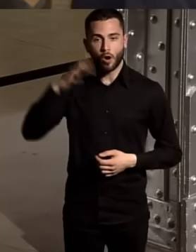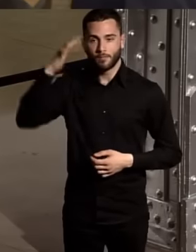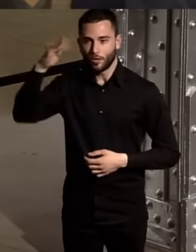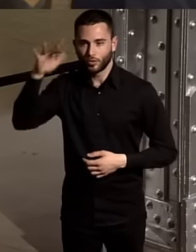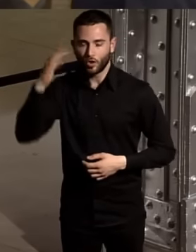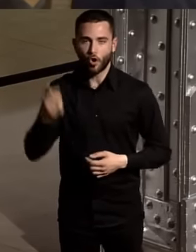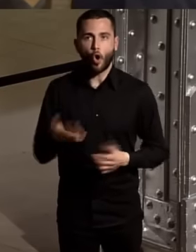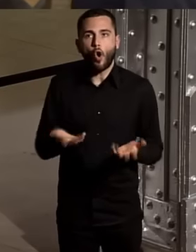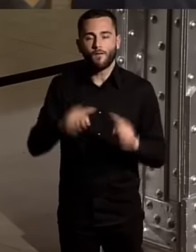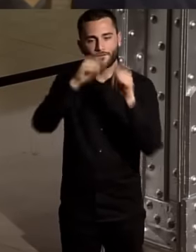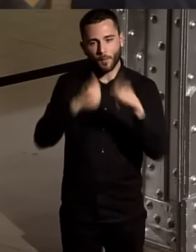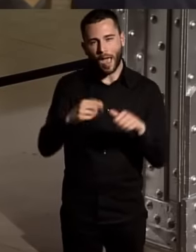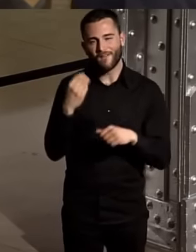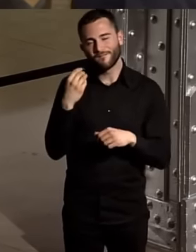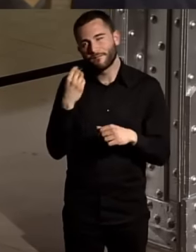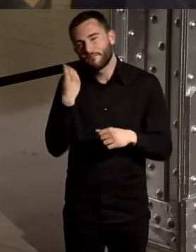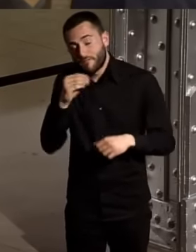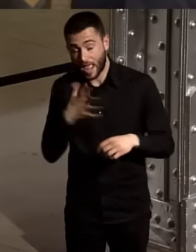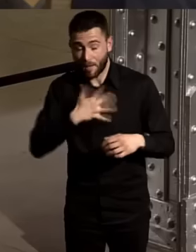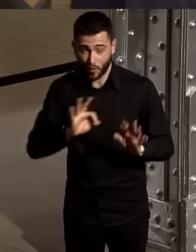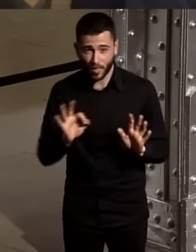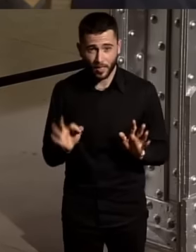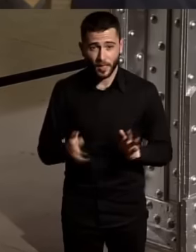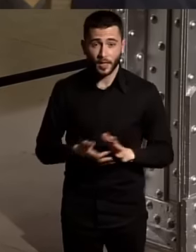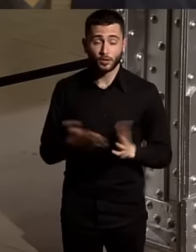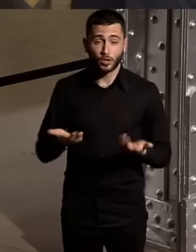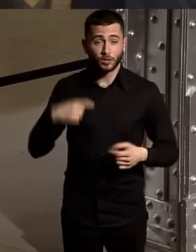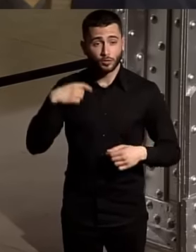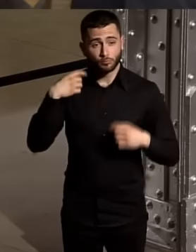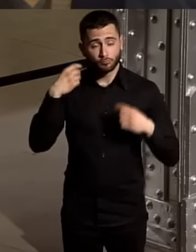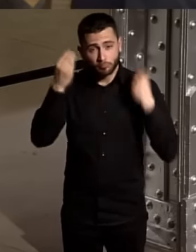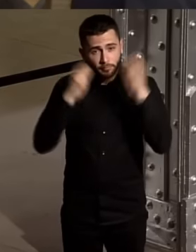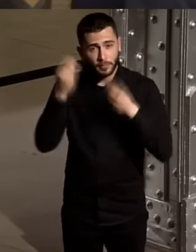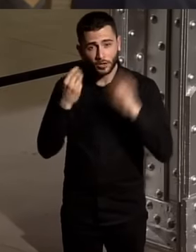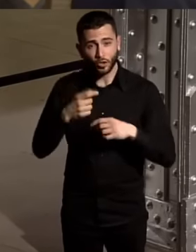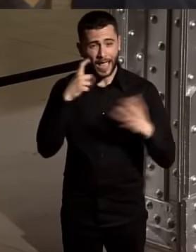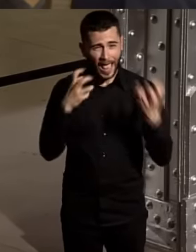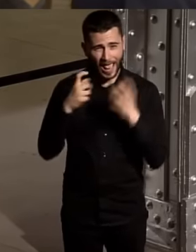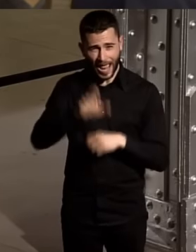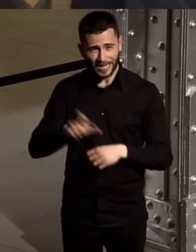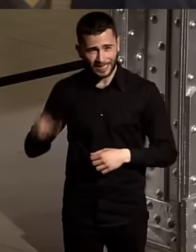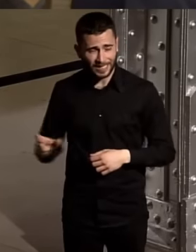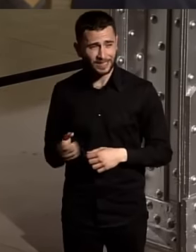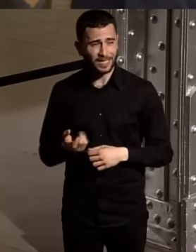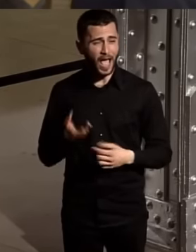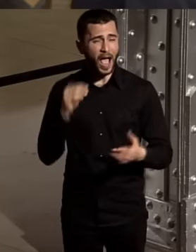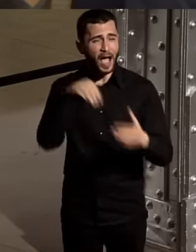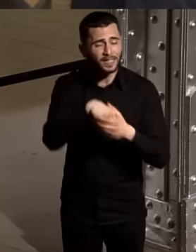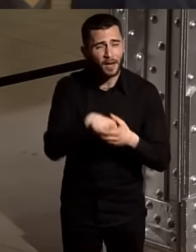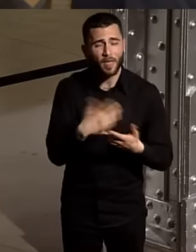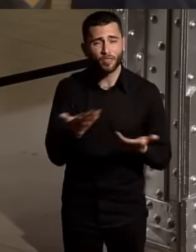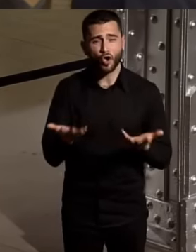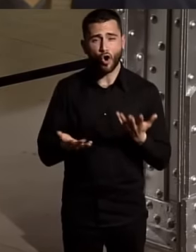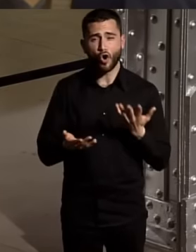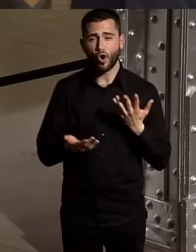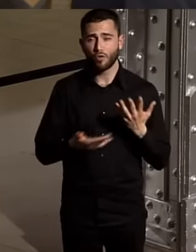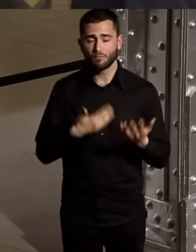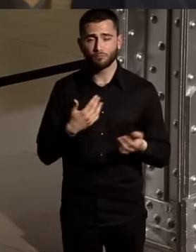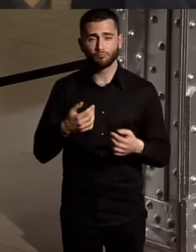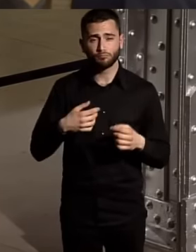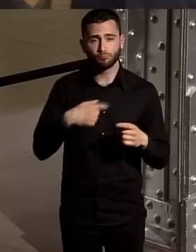más fría Quizá no Entonces yo creo que a veces el la intervención del artista en que en el fondo tiene y y hace la bueno y crea sus